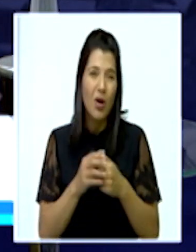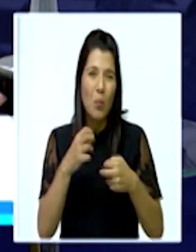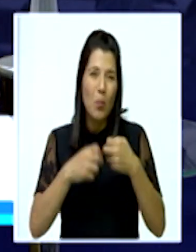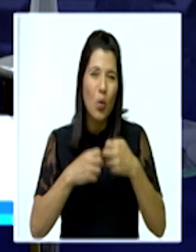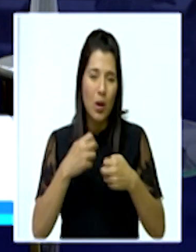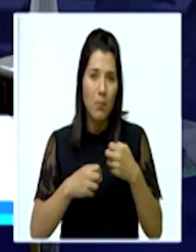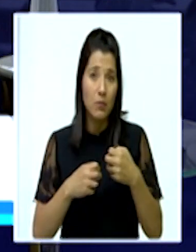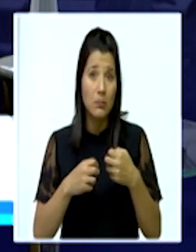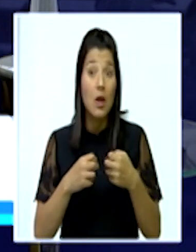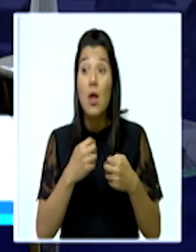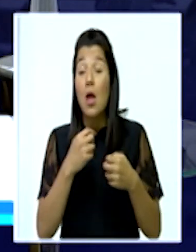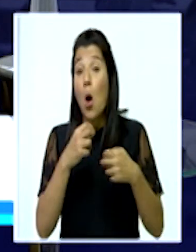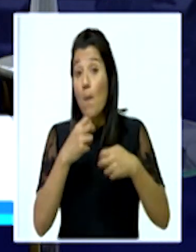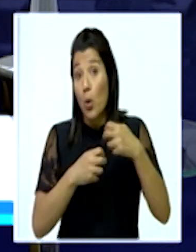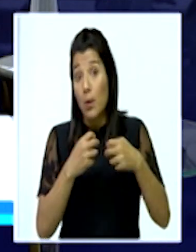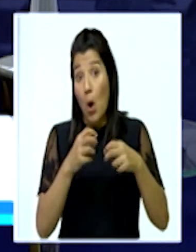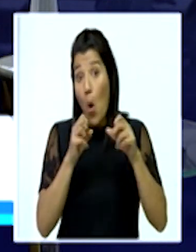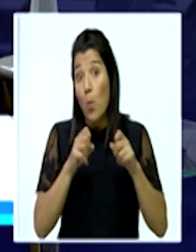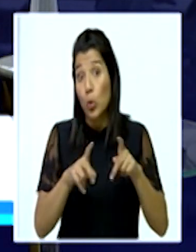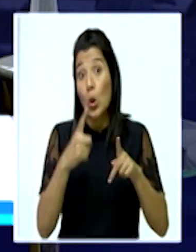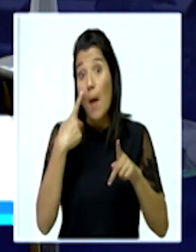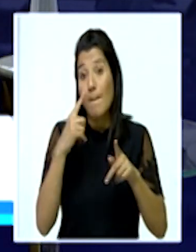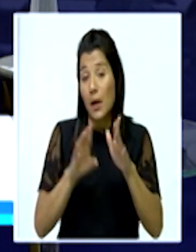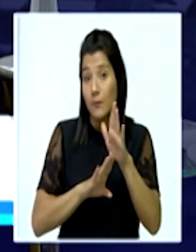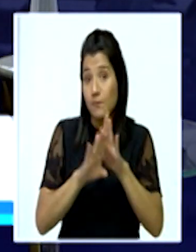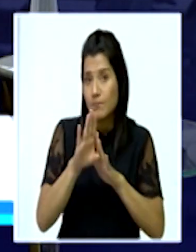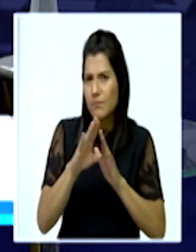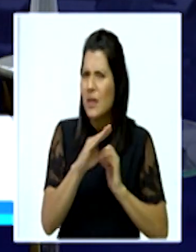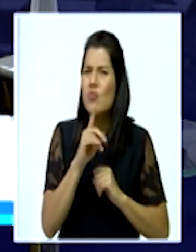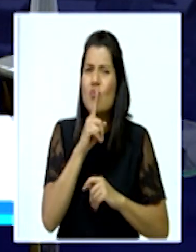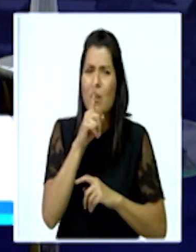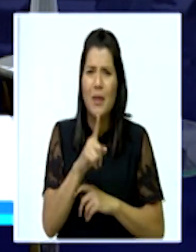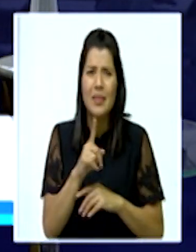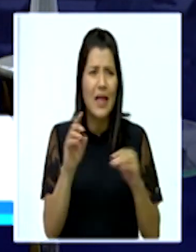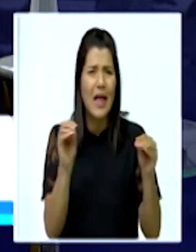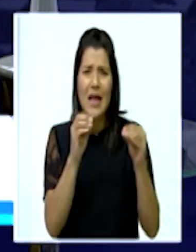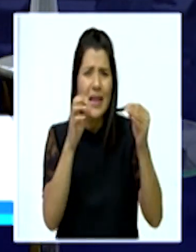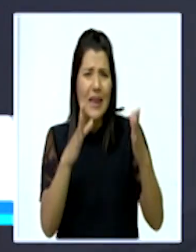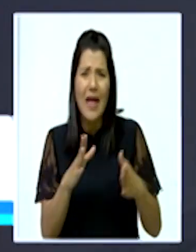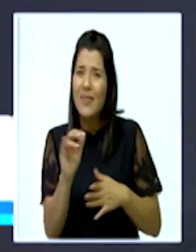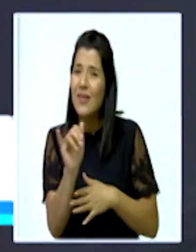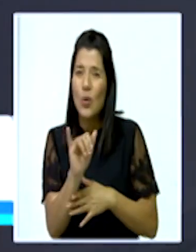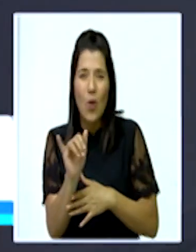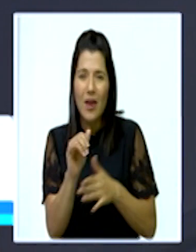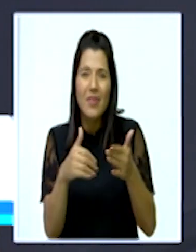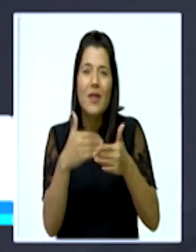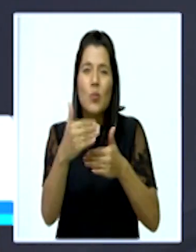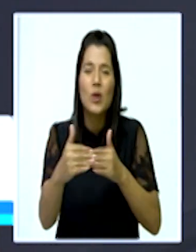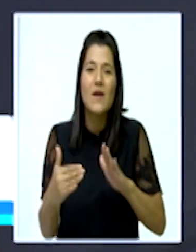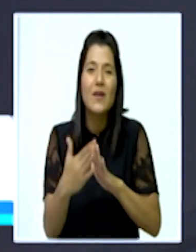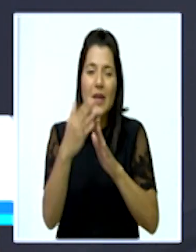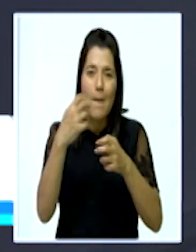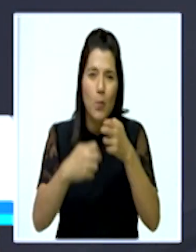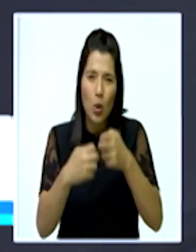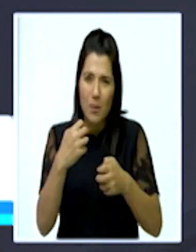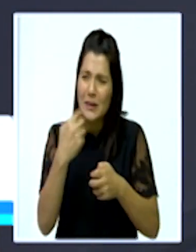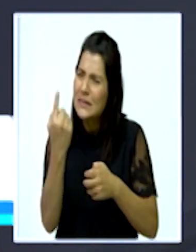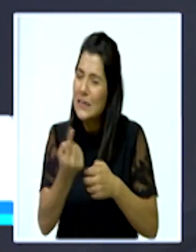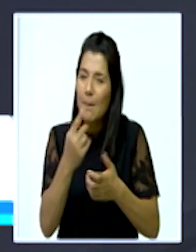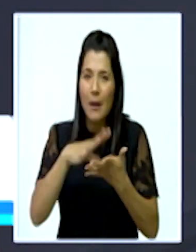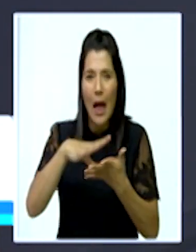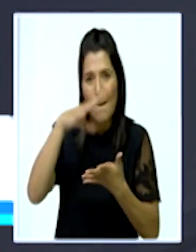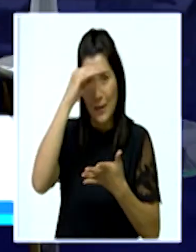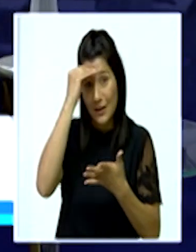para crecer, dicen los orientales. Y es cierto, nadie es igual después de una crisis. Es un aprendizaje con